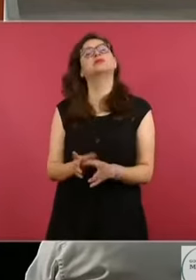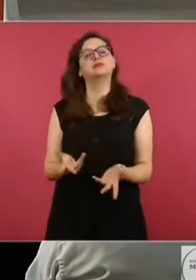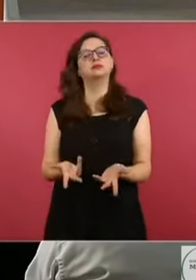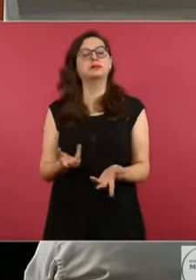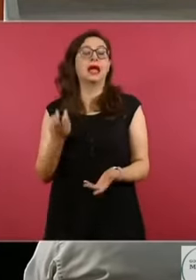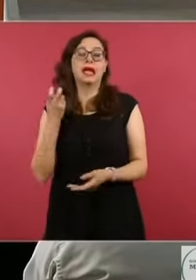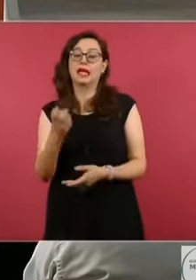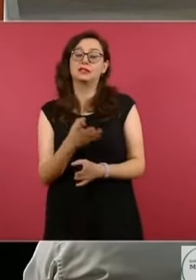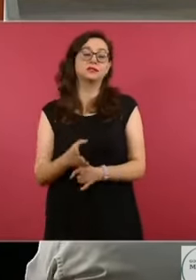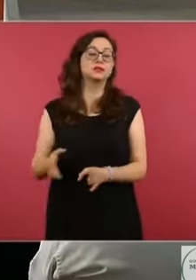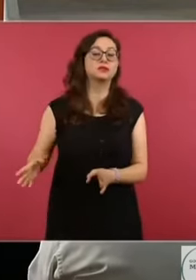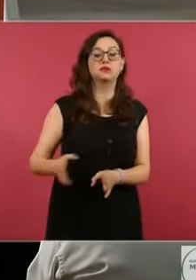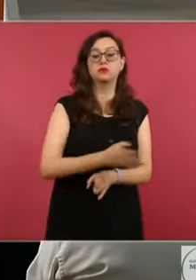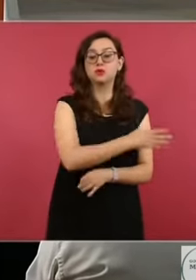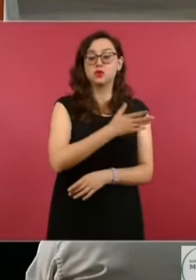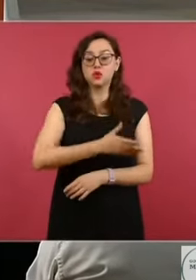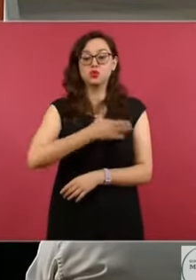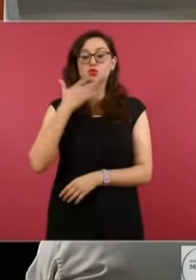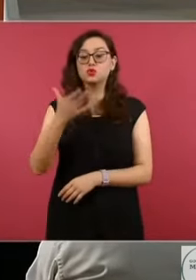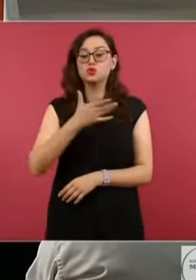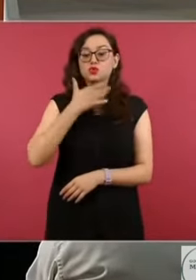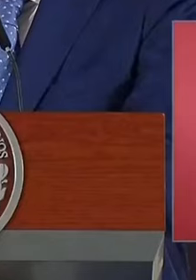finados el ratón